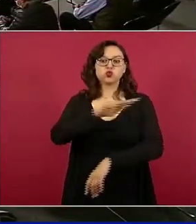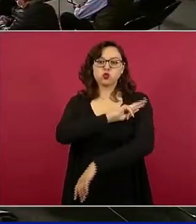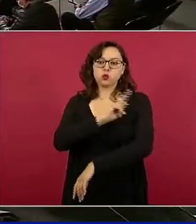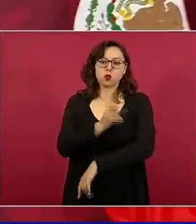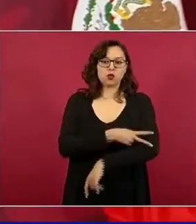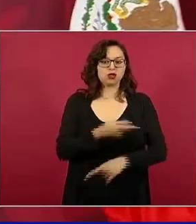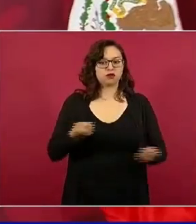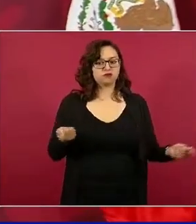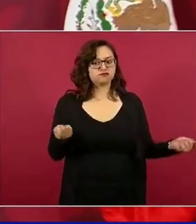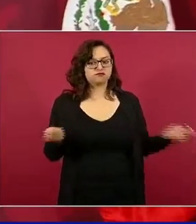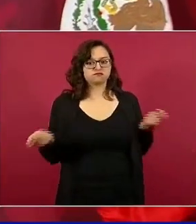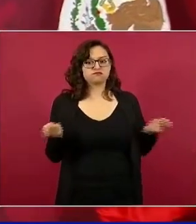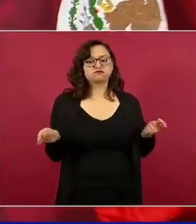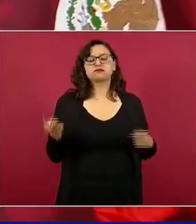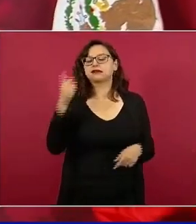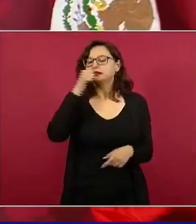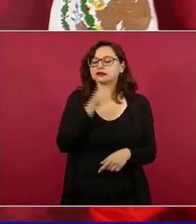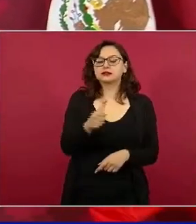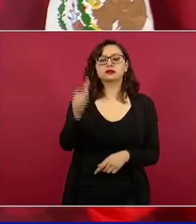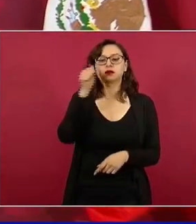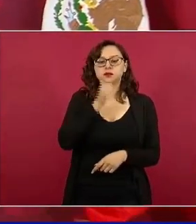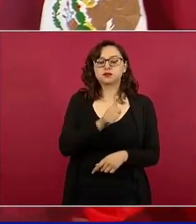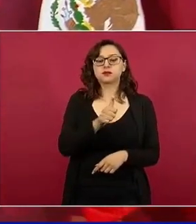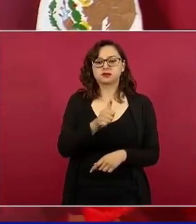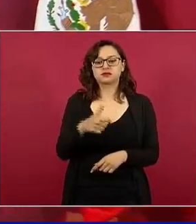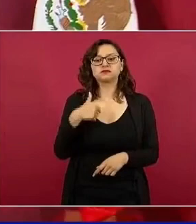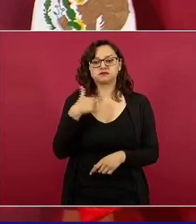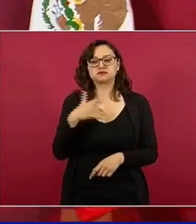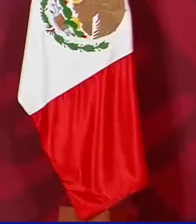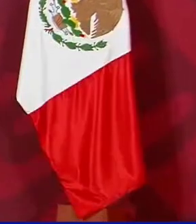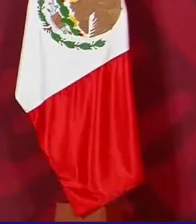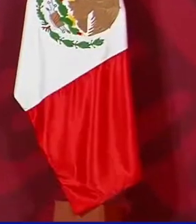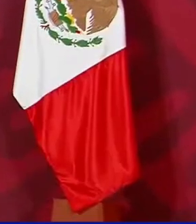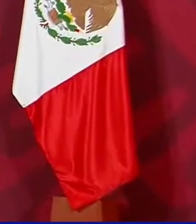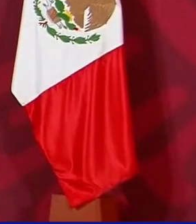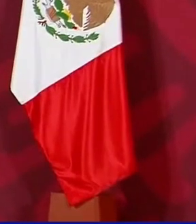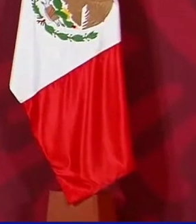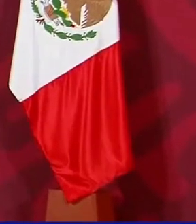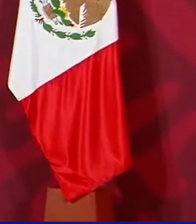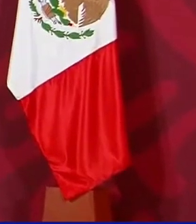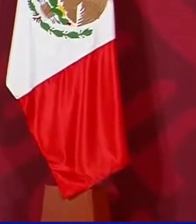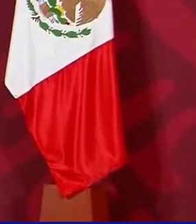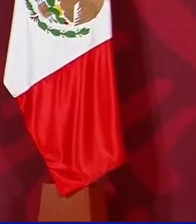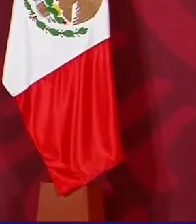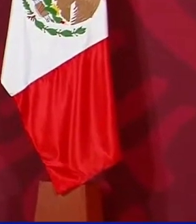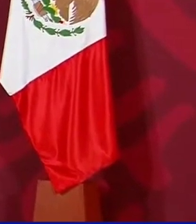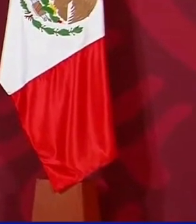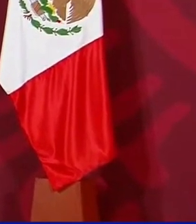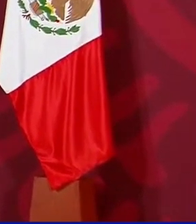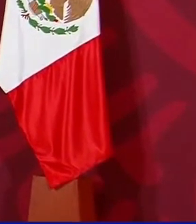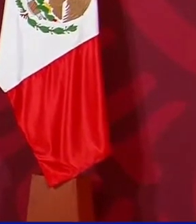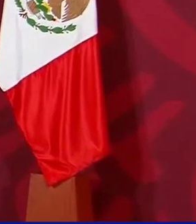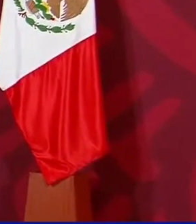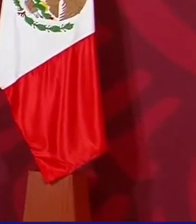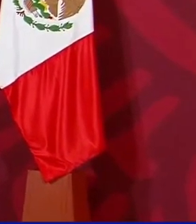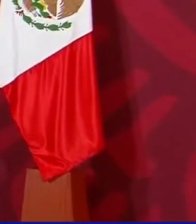manos. Por eso estoy muy satisfecho, muy contento con esta